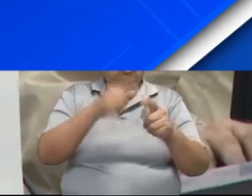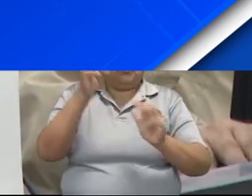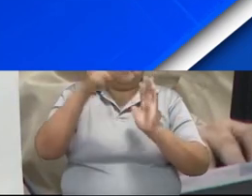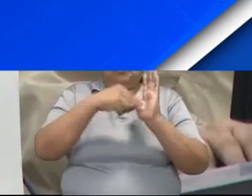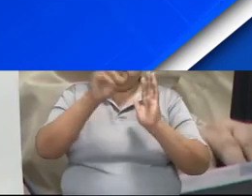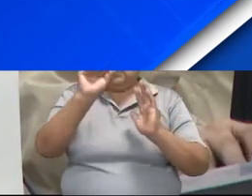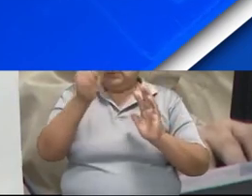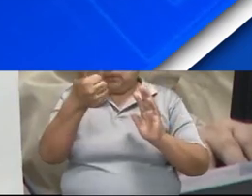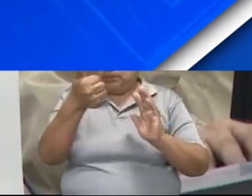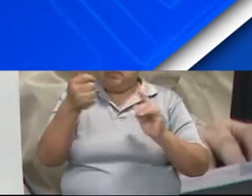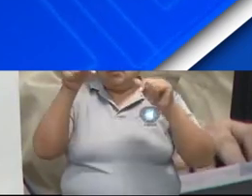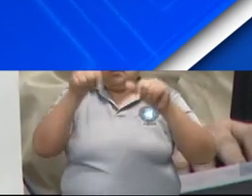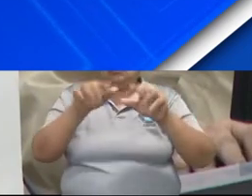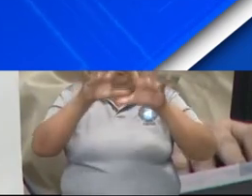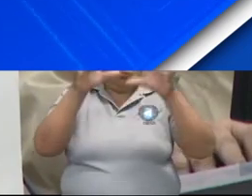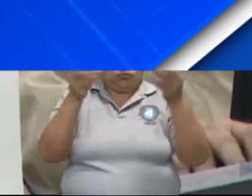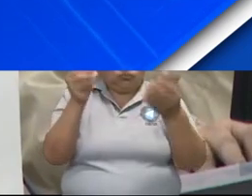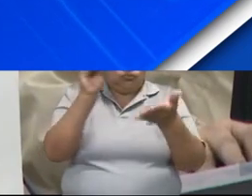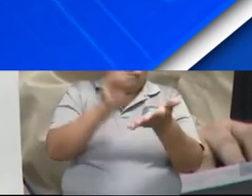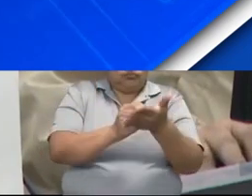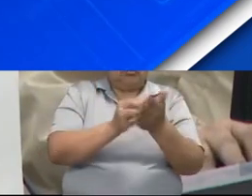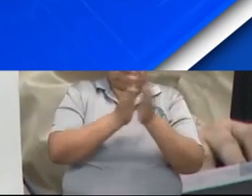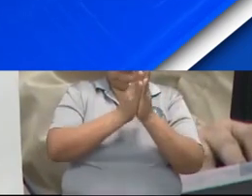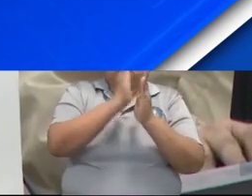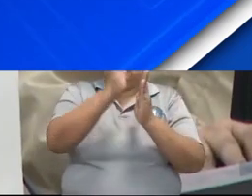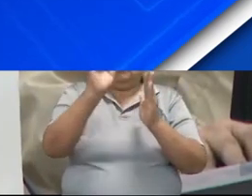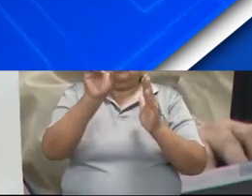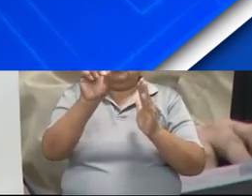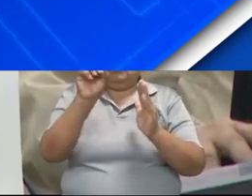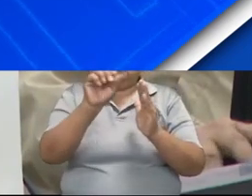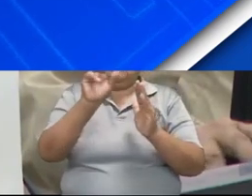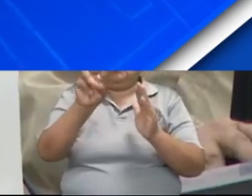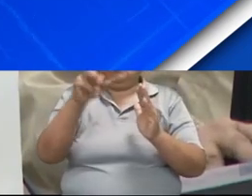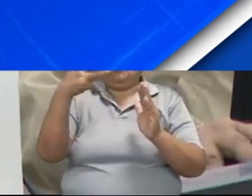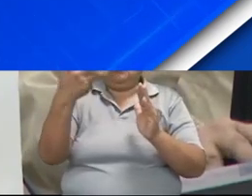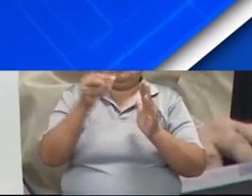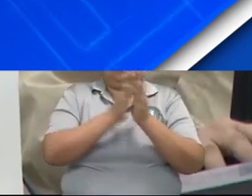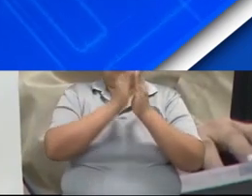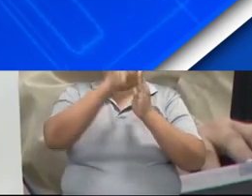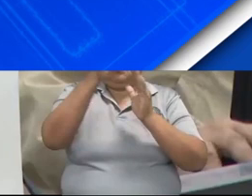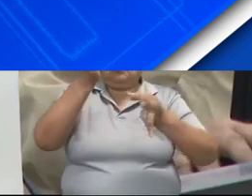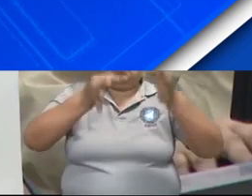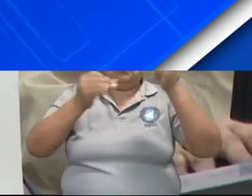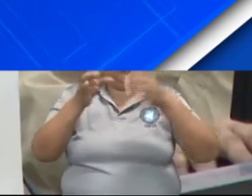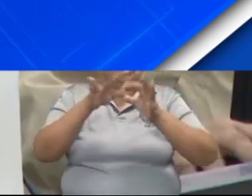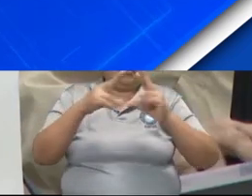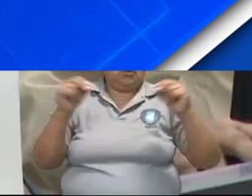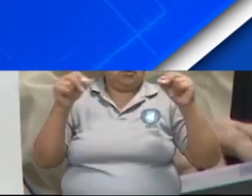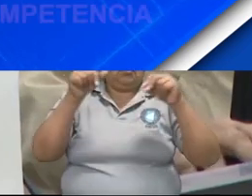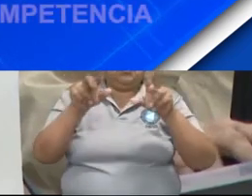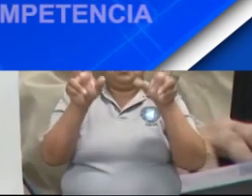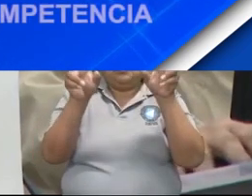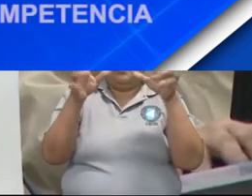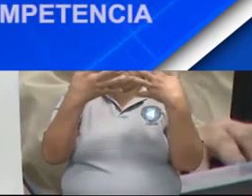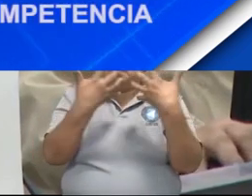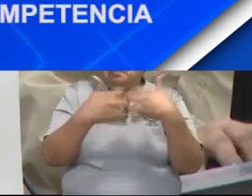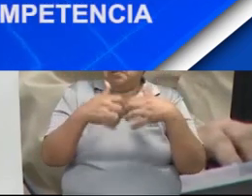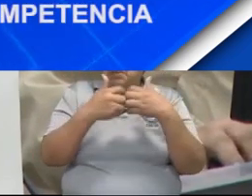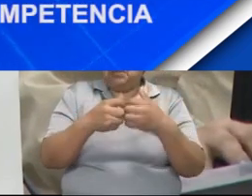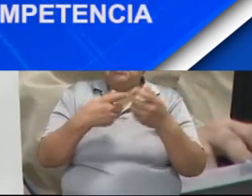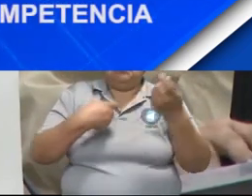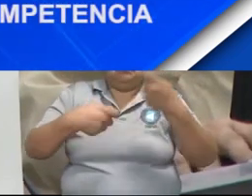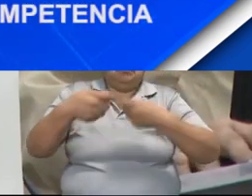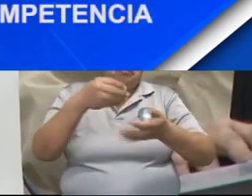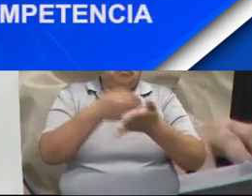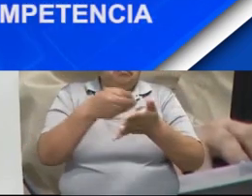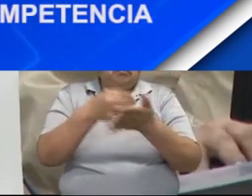2006. Yo doy un ok que sí, pues que hay, pues no encuentro semilla, la ley 1097, ley del Distrito Jurídico Nicaragüense de la materia de empresas. Noticias